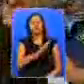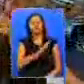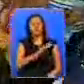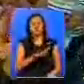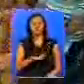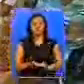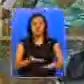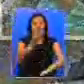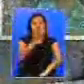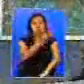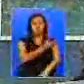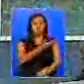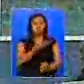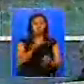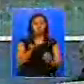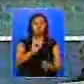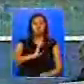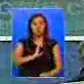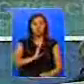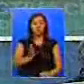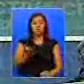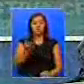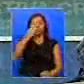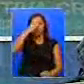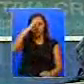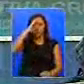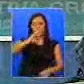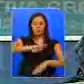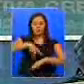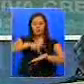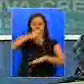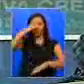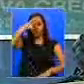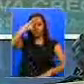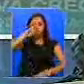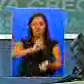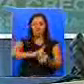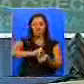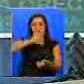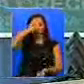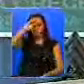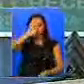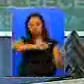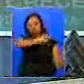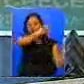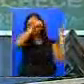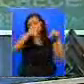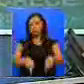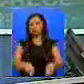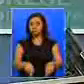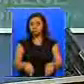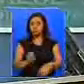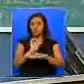recibió asistencia de técnicos cubanos, médicos cubanos, profesionales cubanos que nos ayudaron a construir uno de